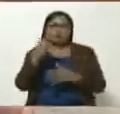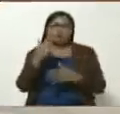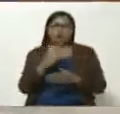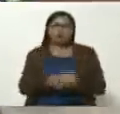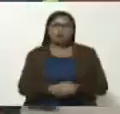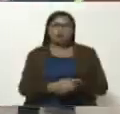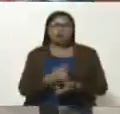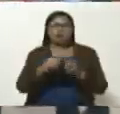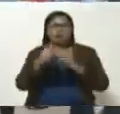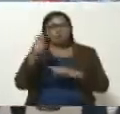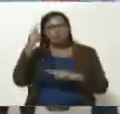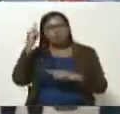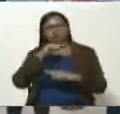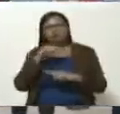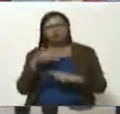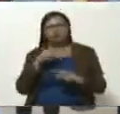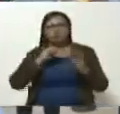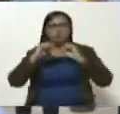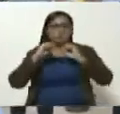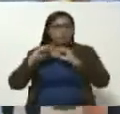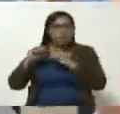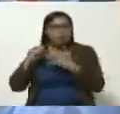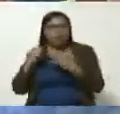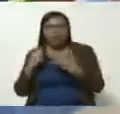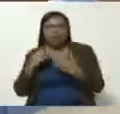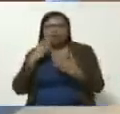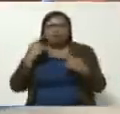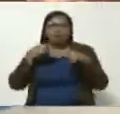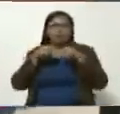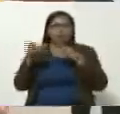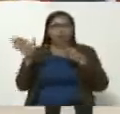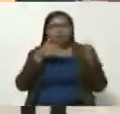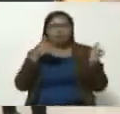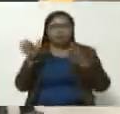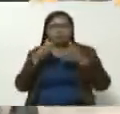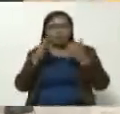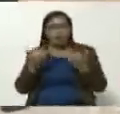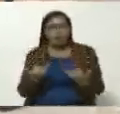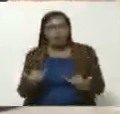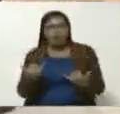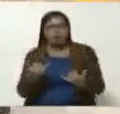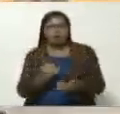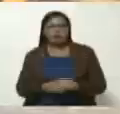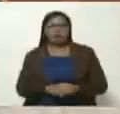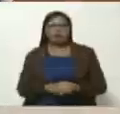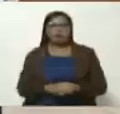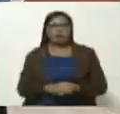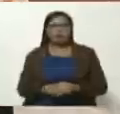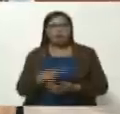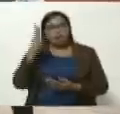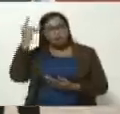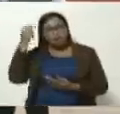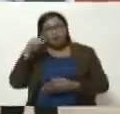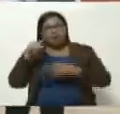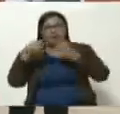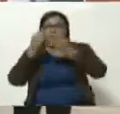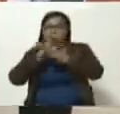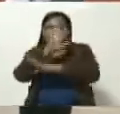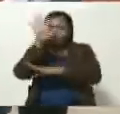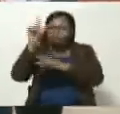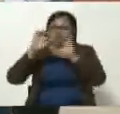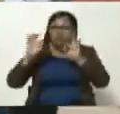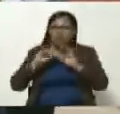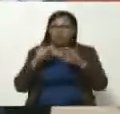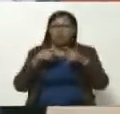hay días en que somos tan móviles, como las leves briznas al viento y al azar. Tal vez bajo otro cielo, la gloria